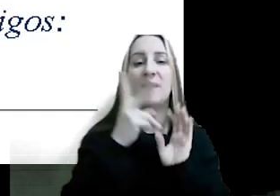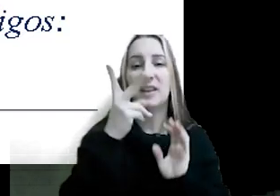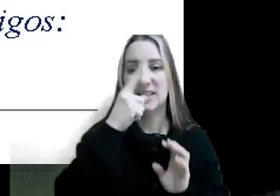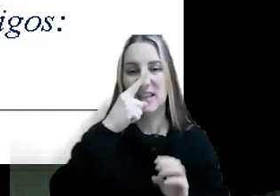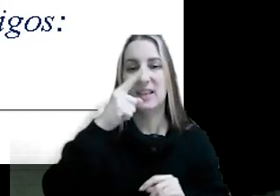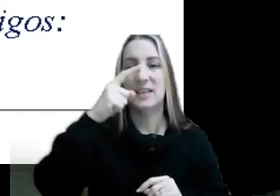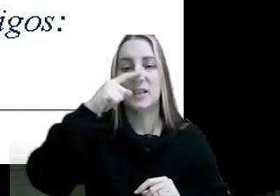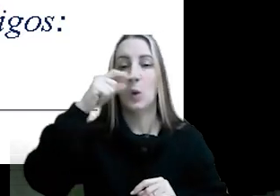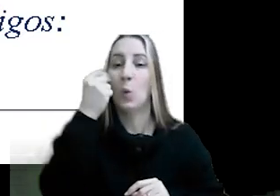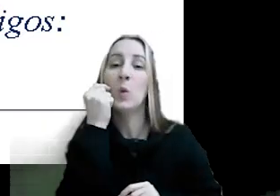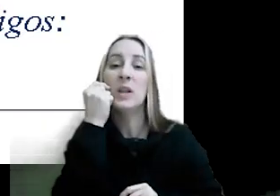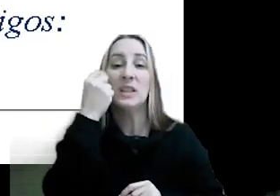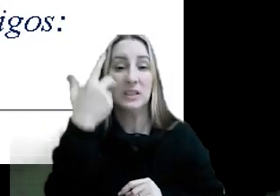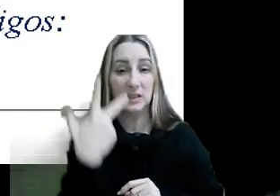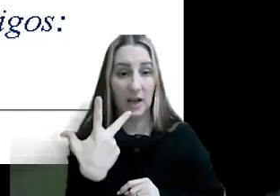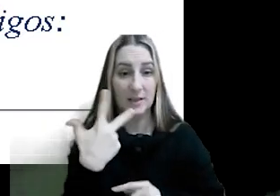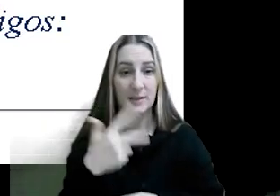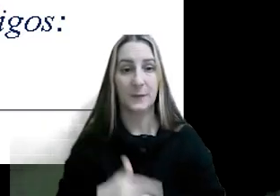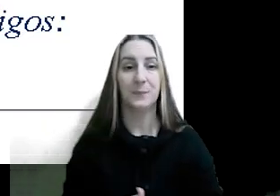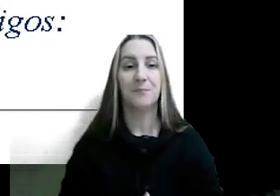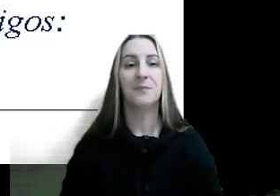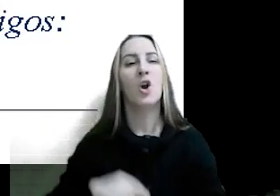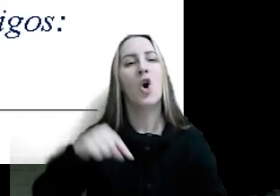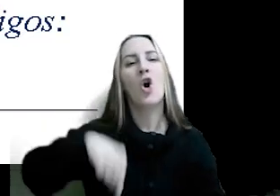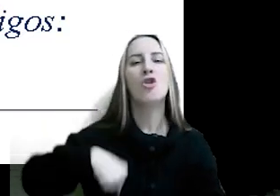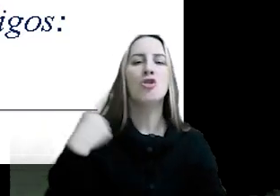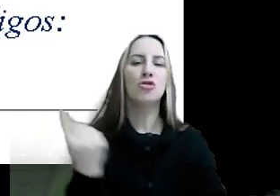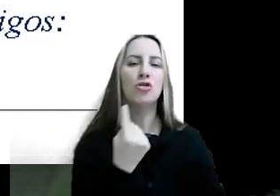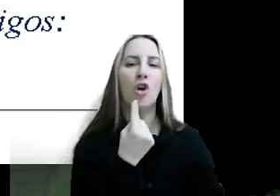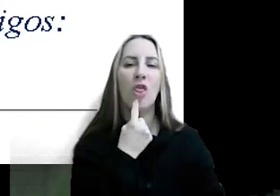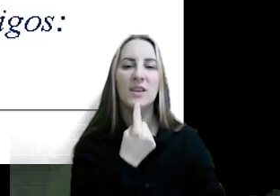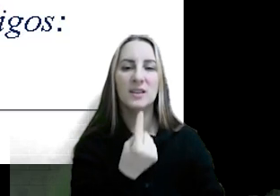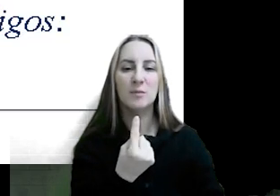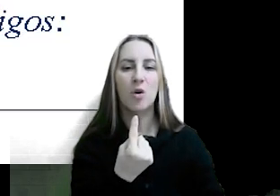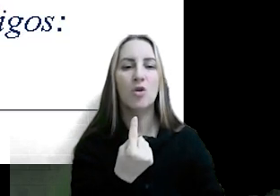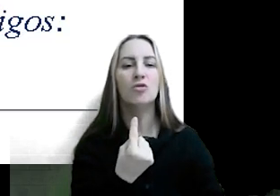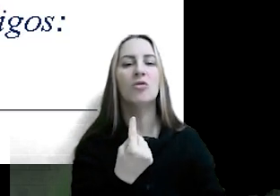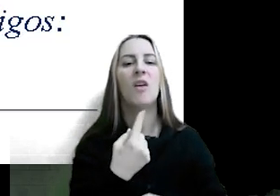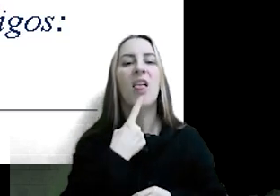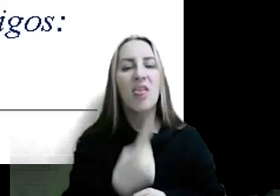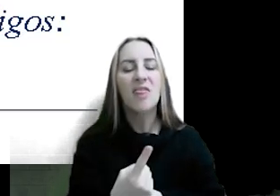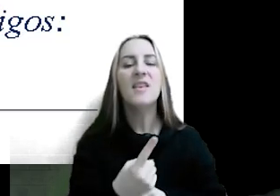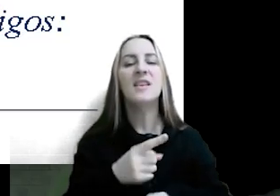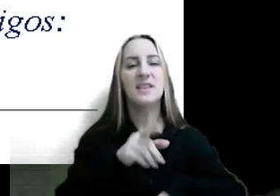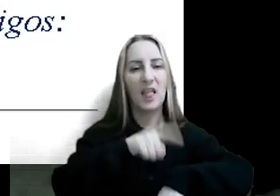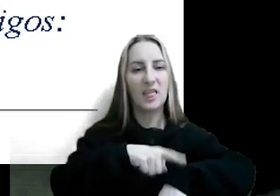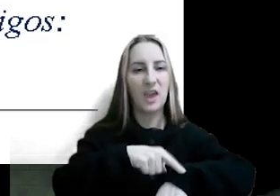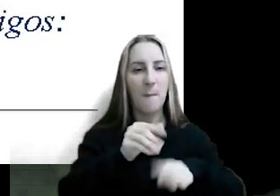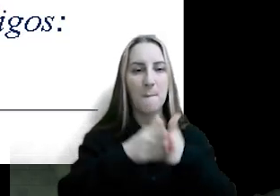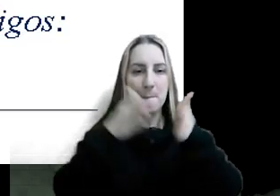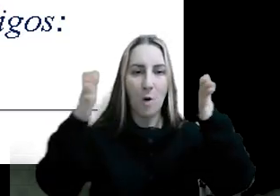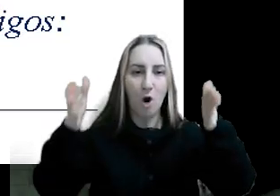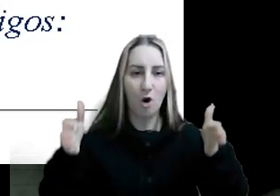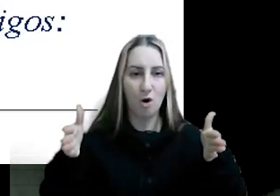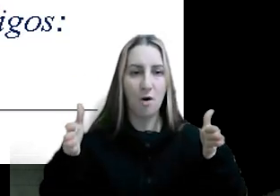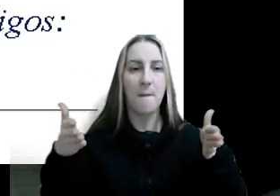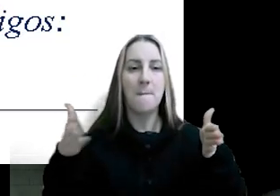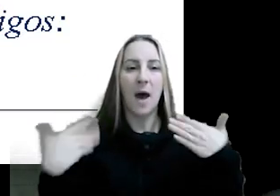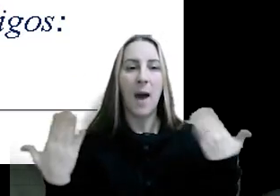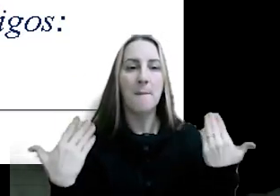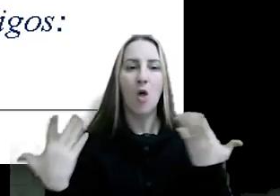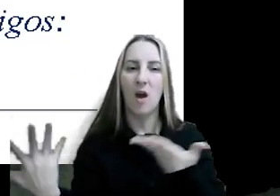27743, lo que hoy llamamos, establece un plazo, ¿sí?, para adherir